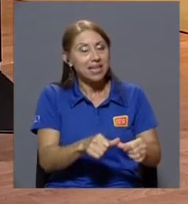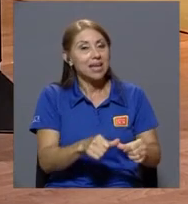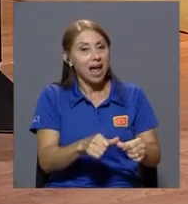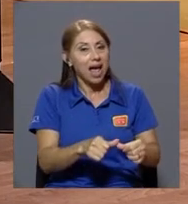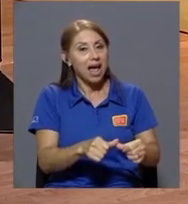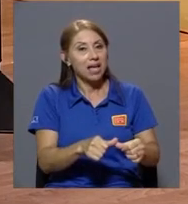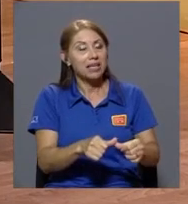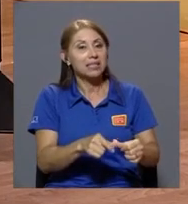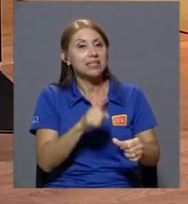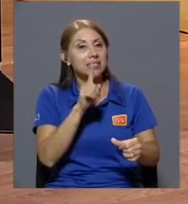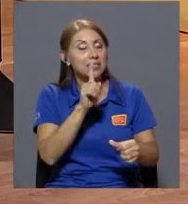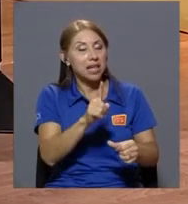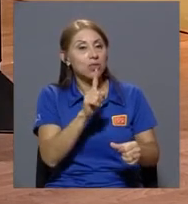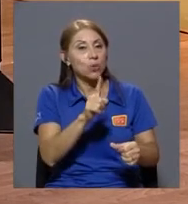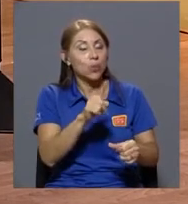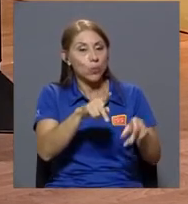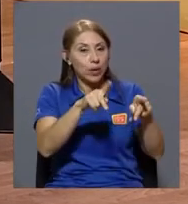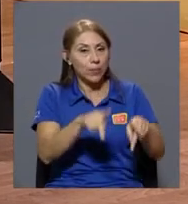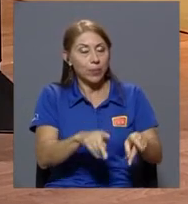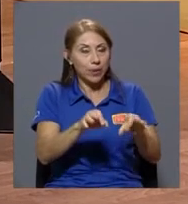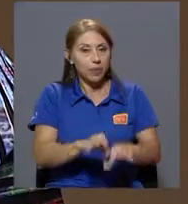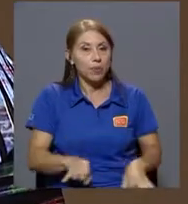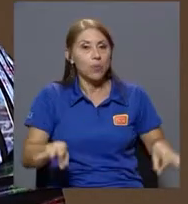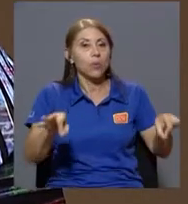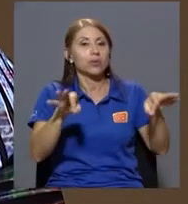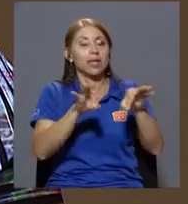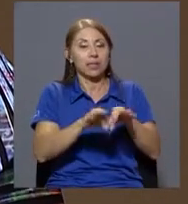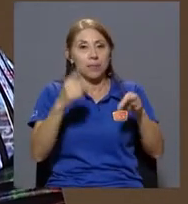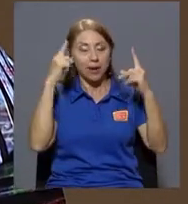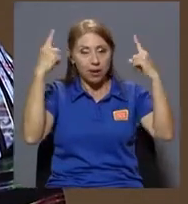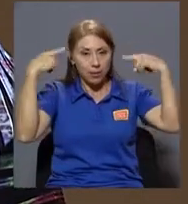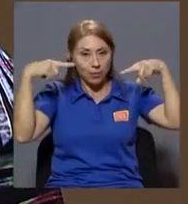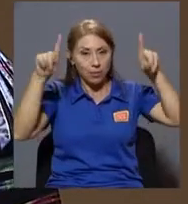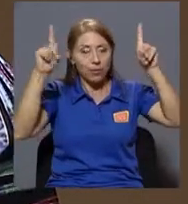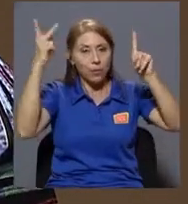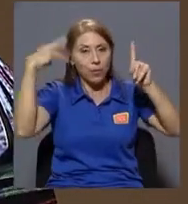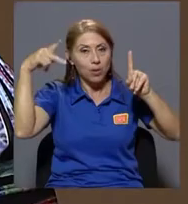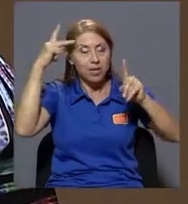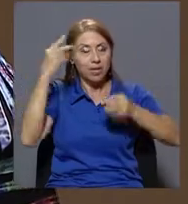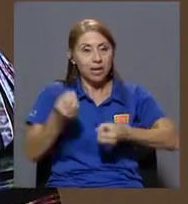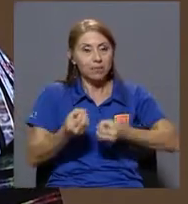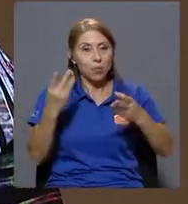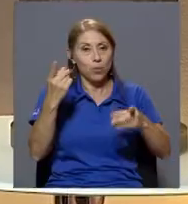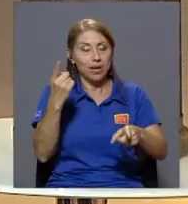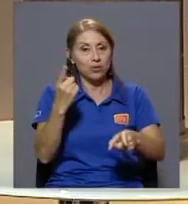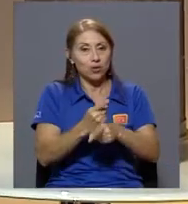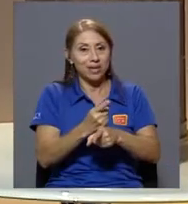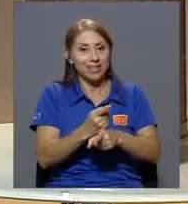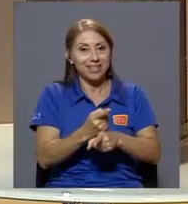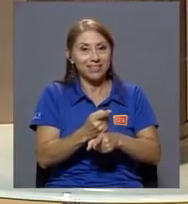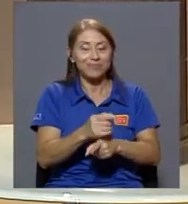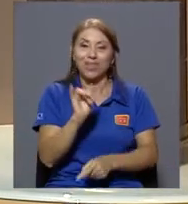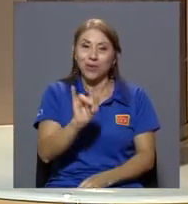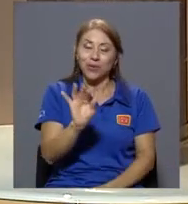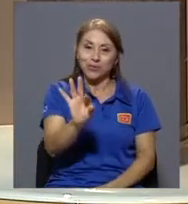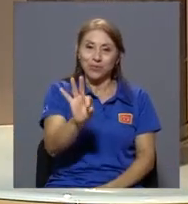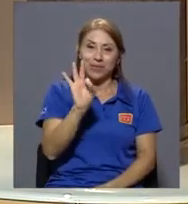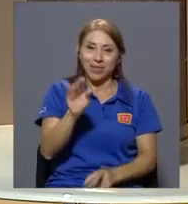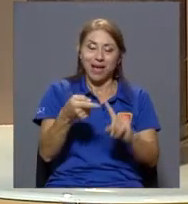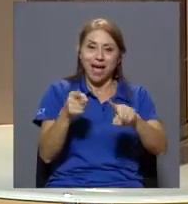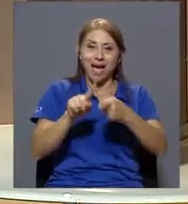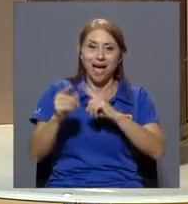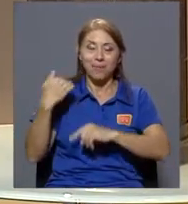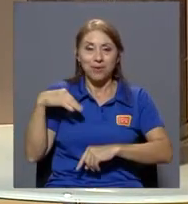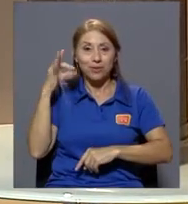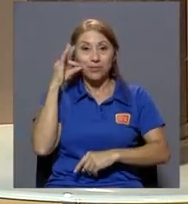siendo un activo importante de la consecución de las políticas públicas correctas. Y con eso invitamos a las amigas y amigos a que